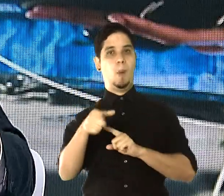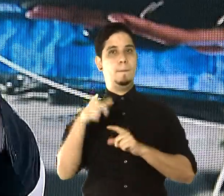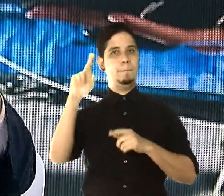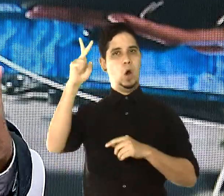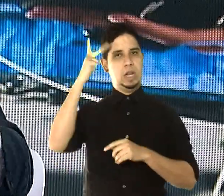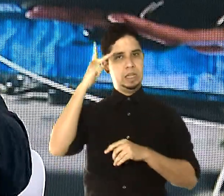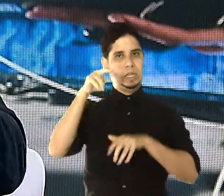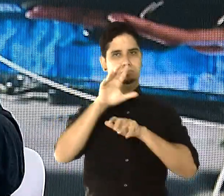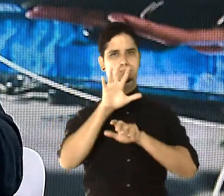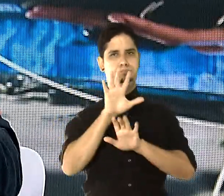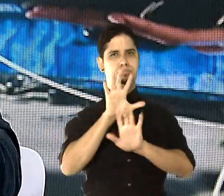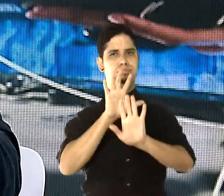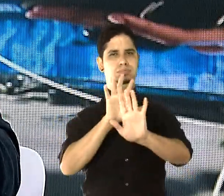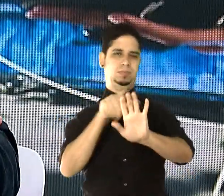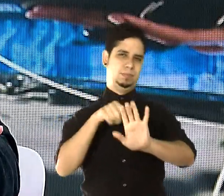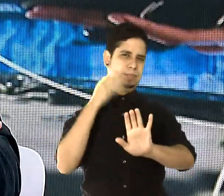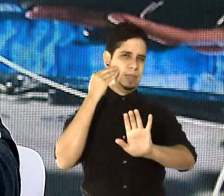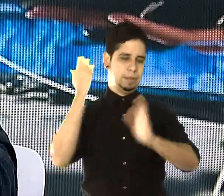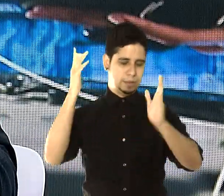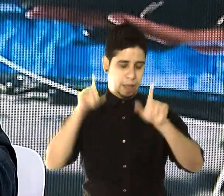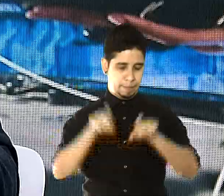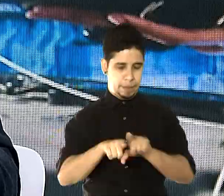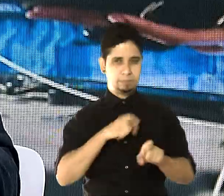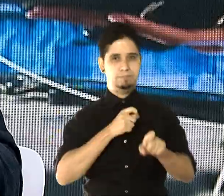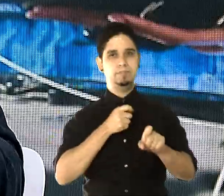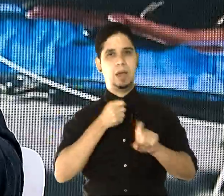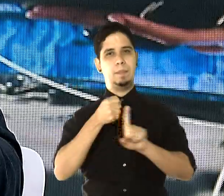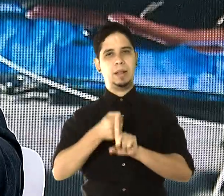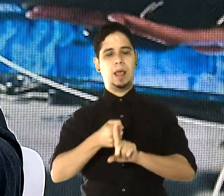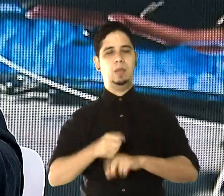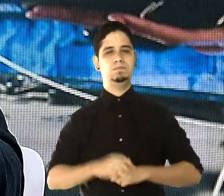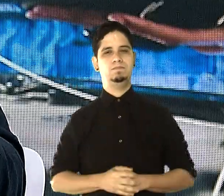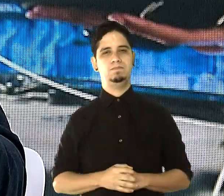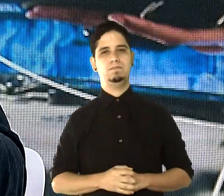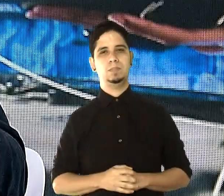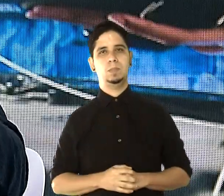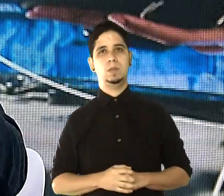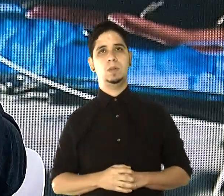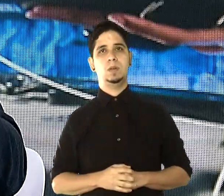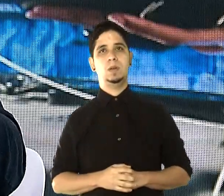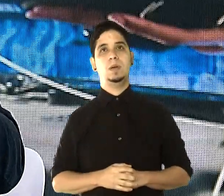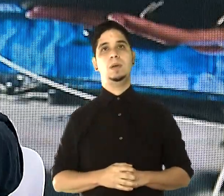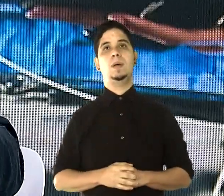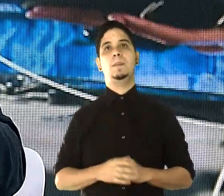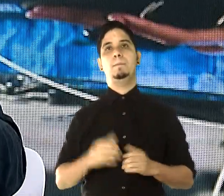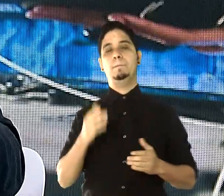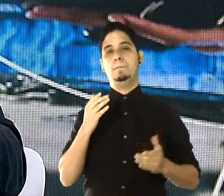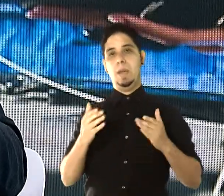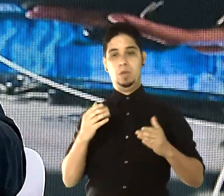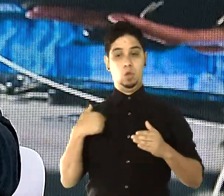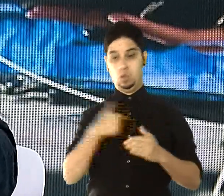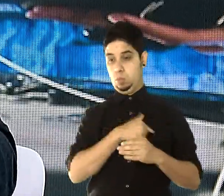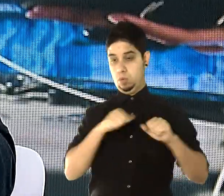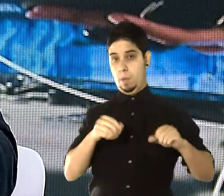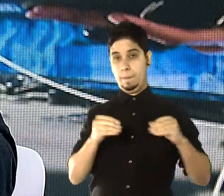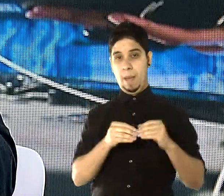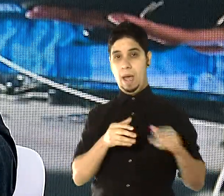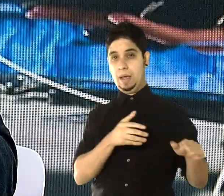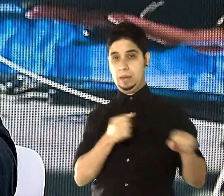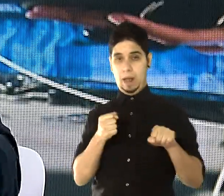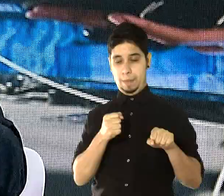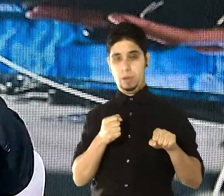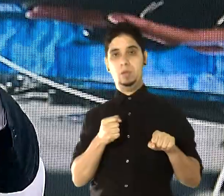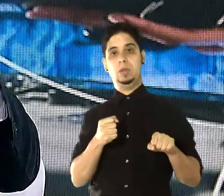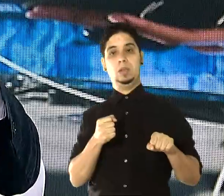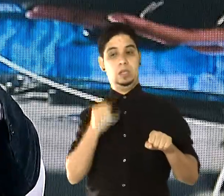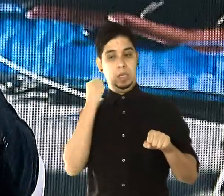retos tras retos, y esas situaciones ciertamente han impactado el poder haber sido quizás un poco más ágiles en el tema de la